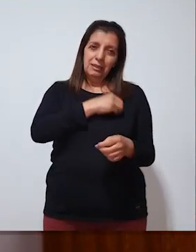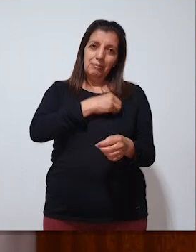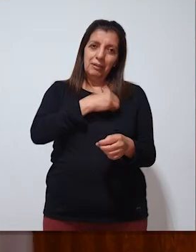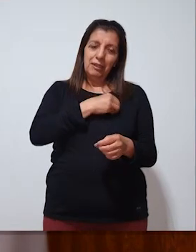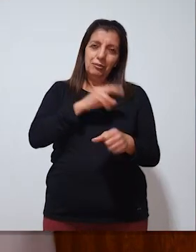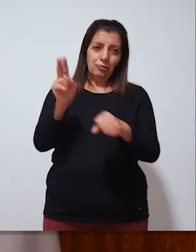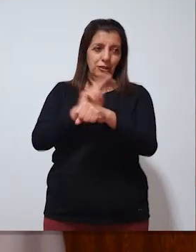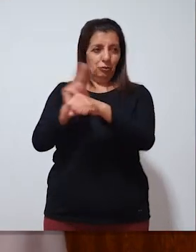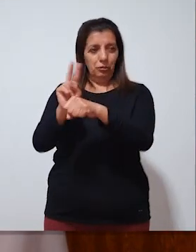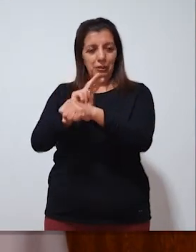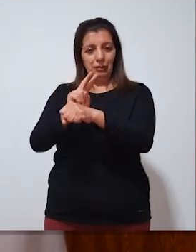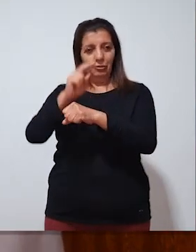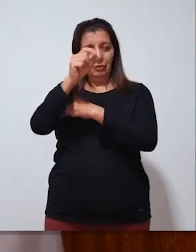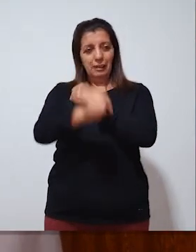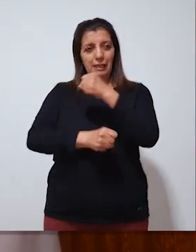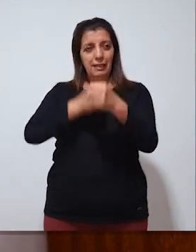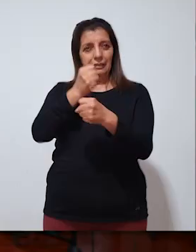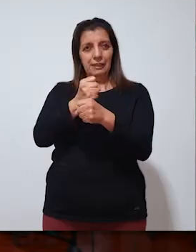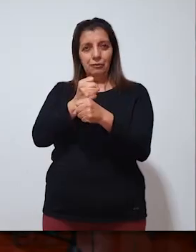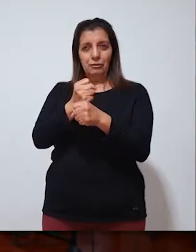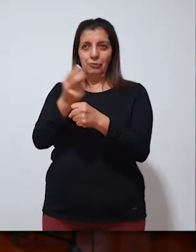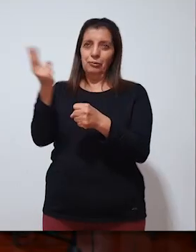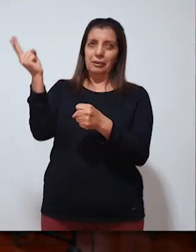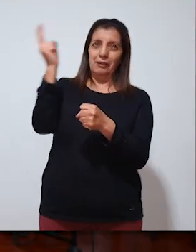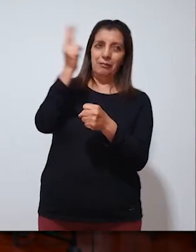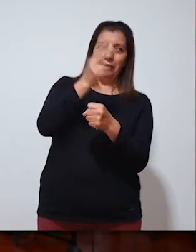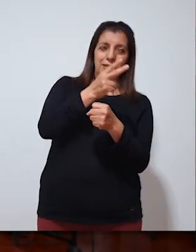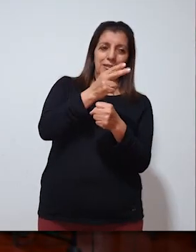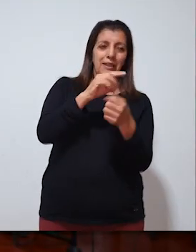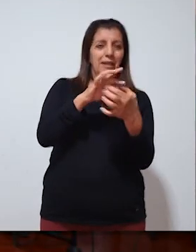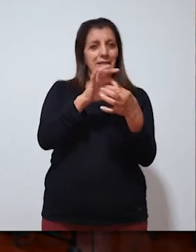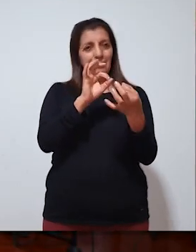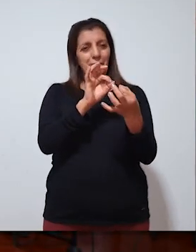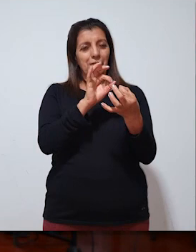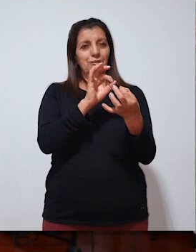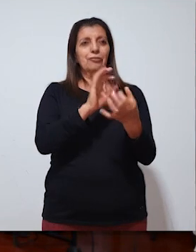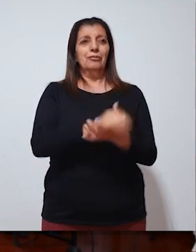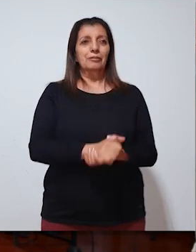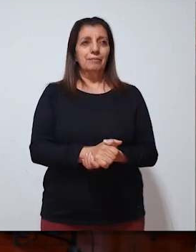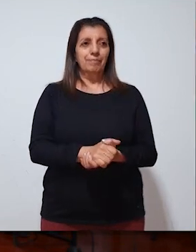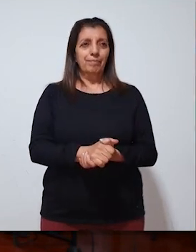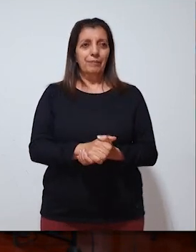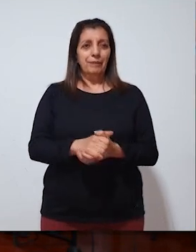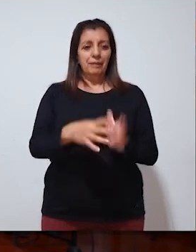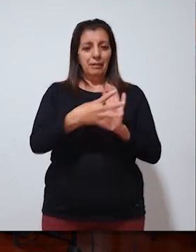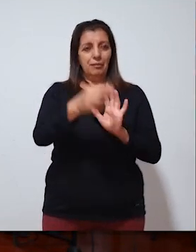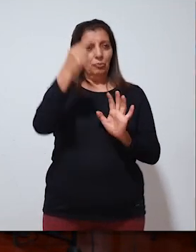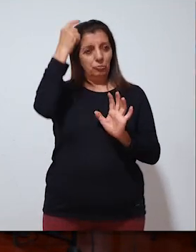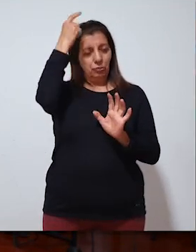perturbación, mientras esperamos la gloriosa venida de nuestro Salvador Jesucristo.